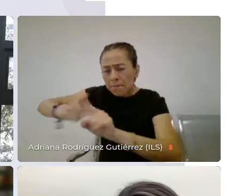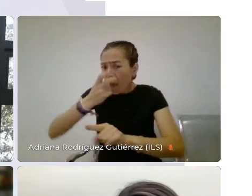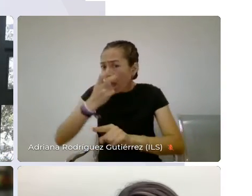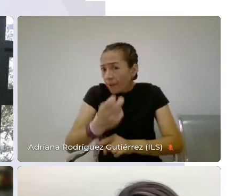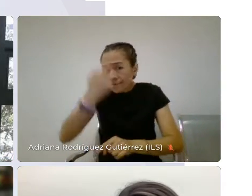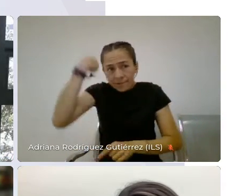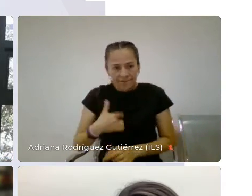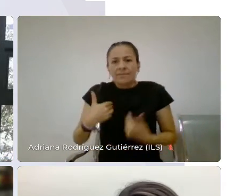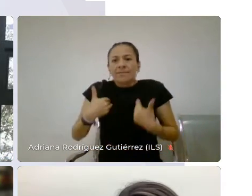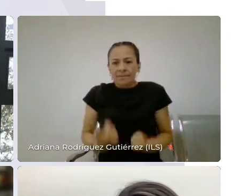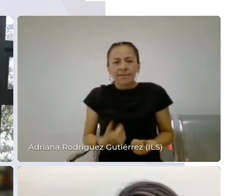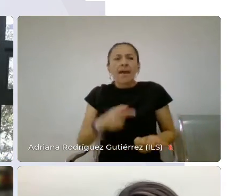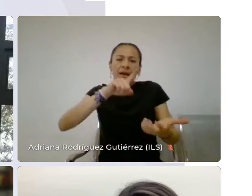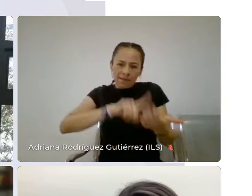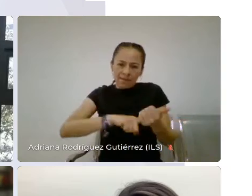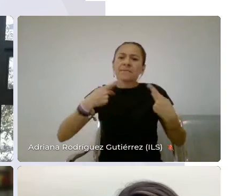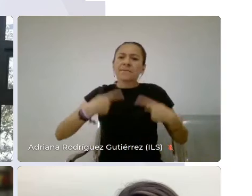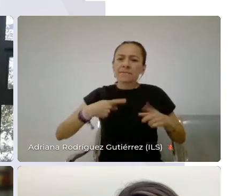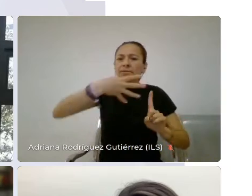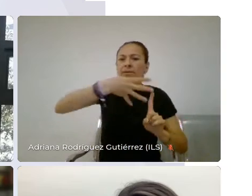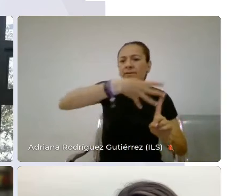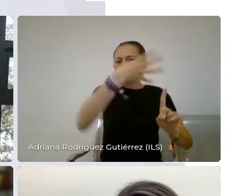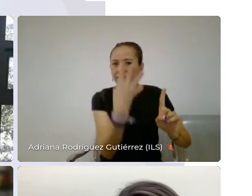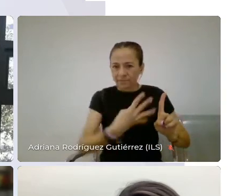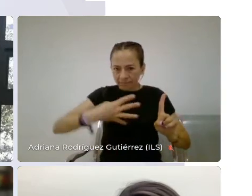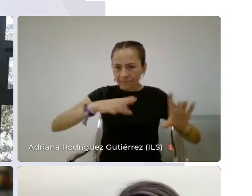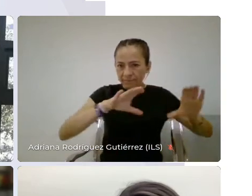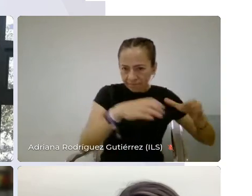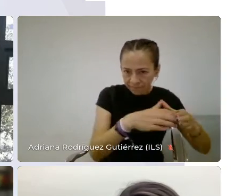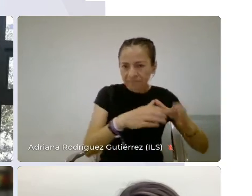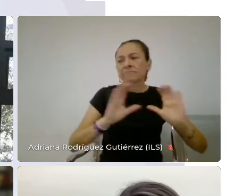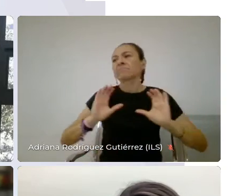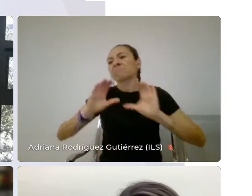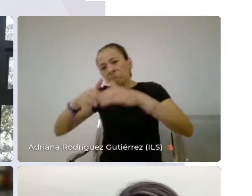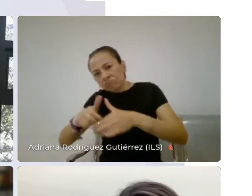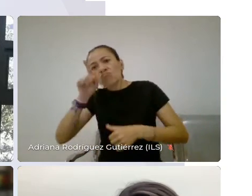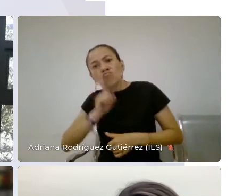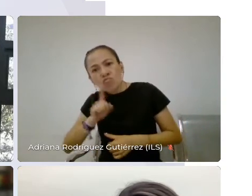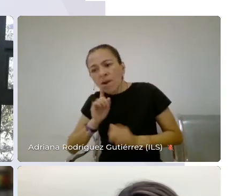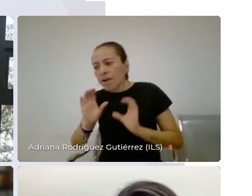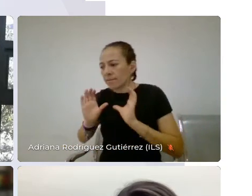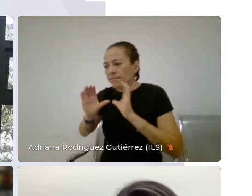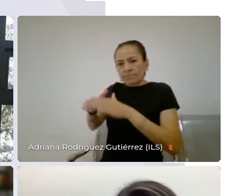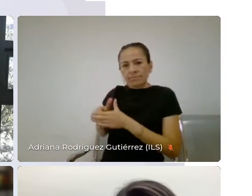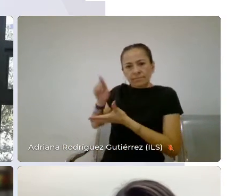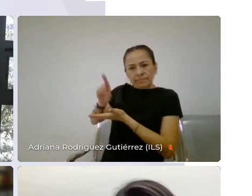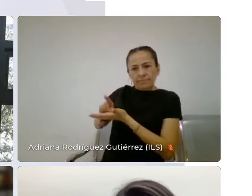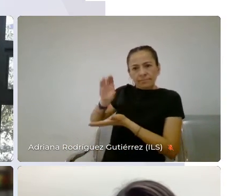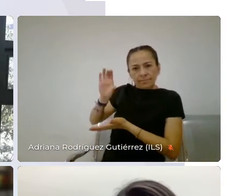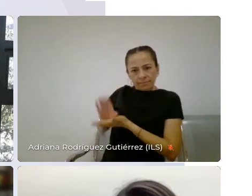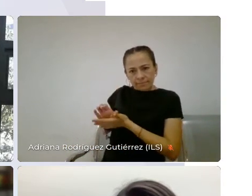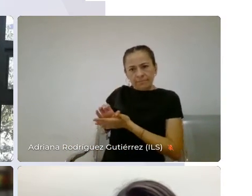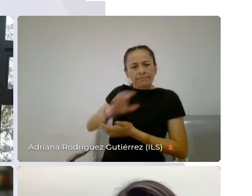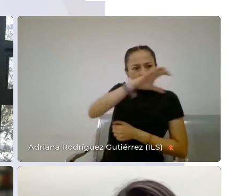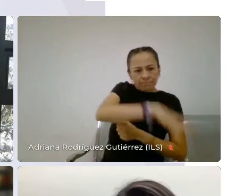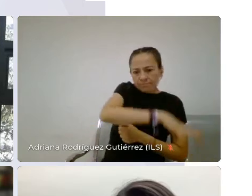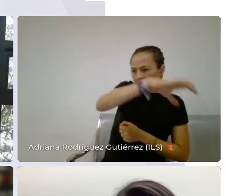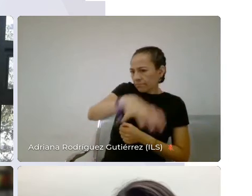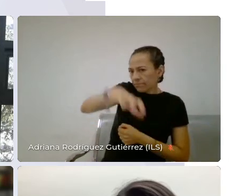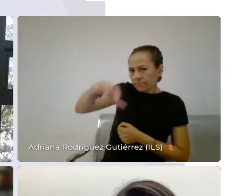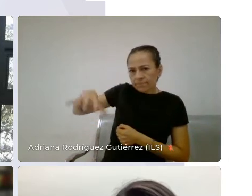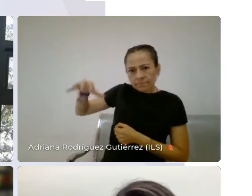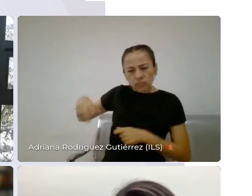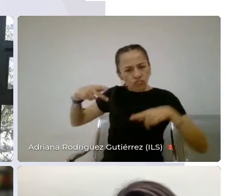comunidad LGBT, mujeres, personas con discapacidad, no solamente una población, sino entender las dificultades y los